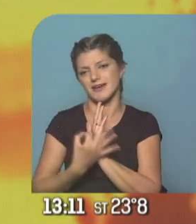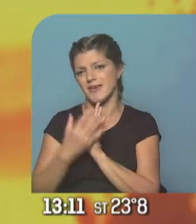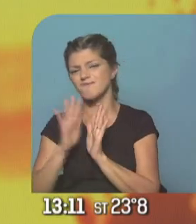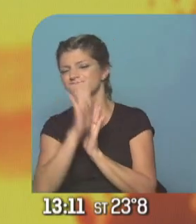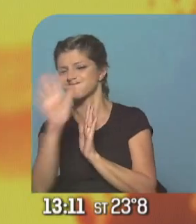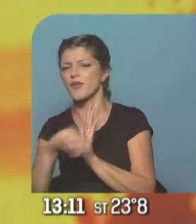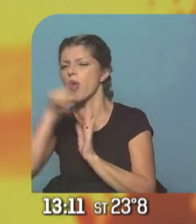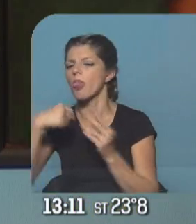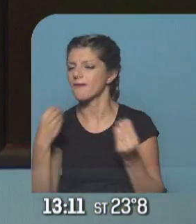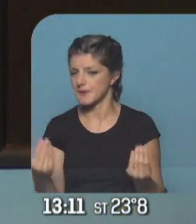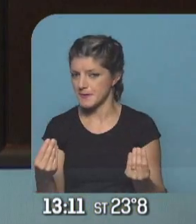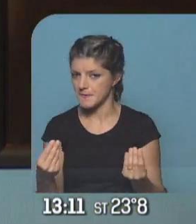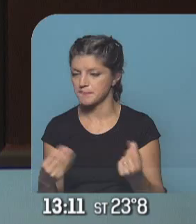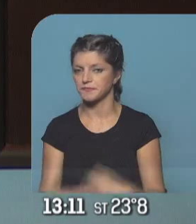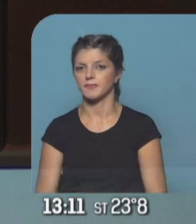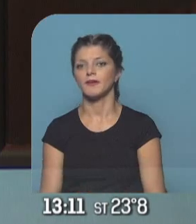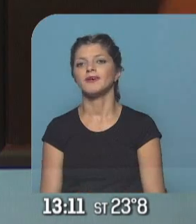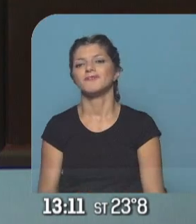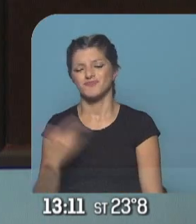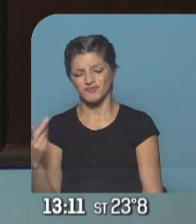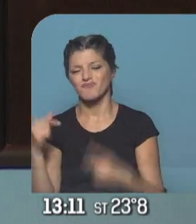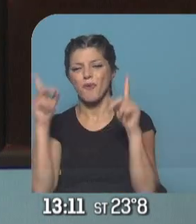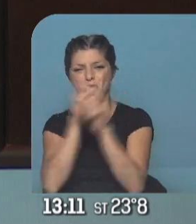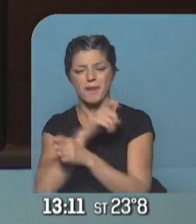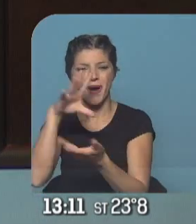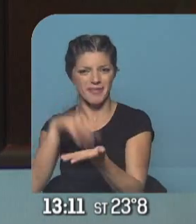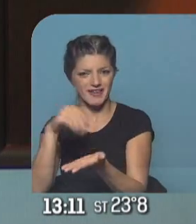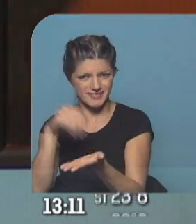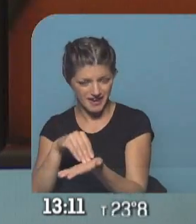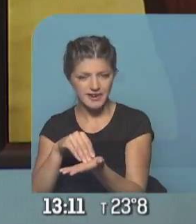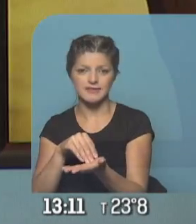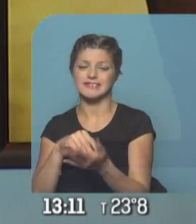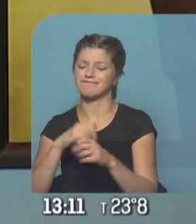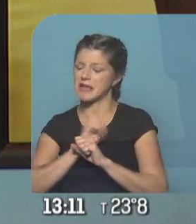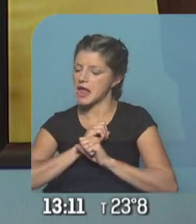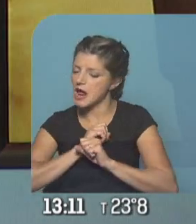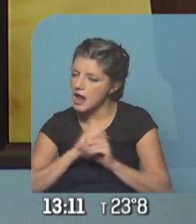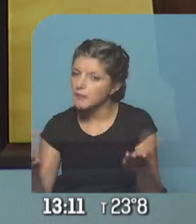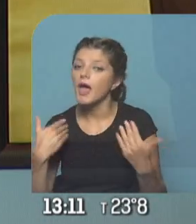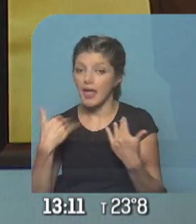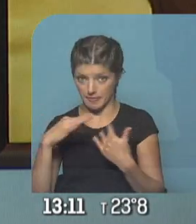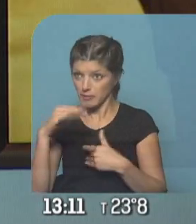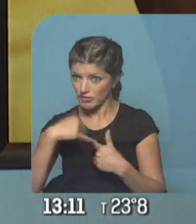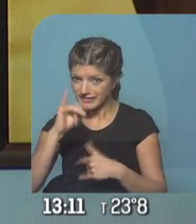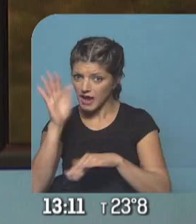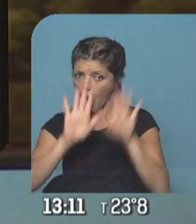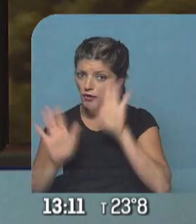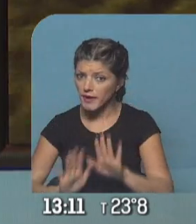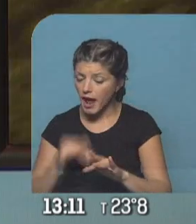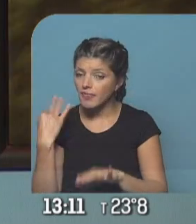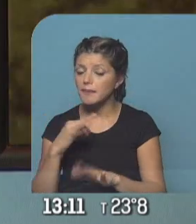Entonces, el problema territorial es muy grave, hay que ordenarlo, es así. Lo que pasa es que